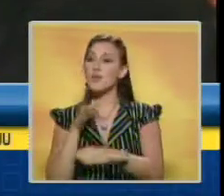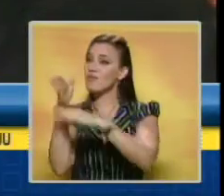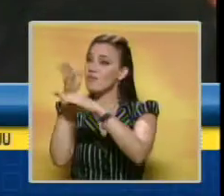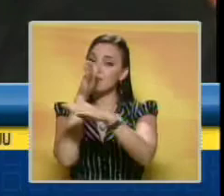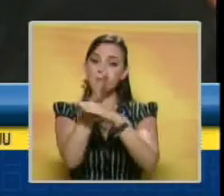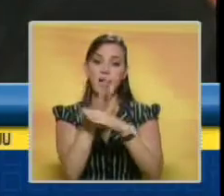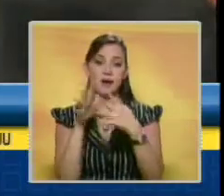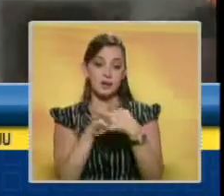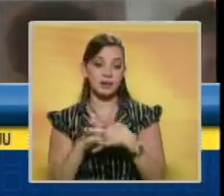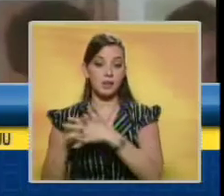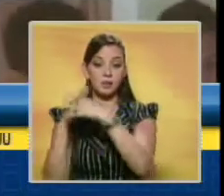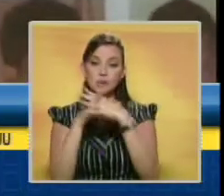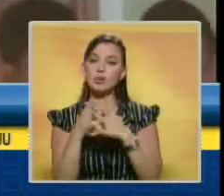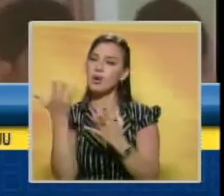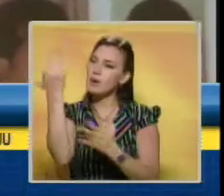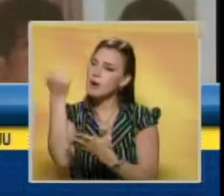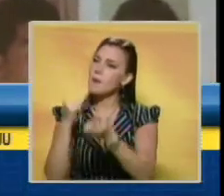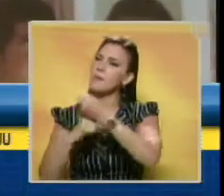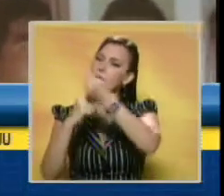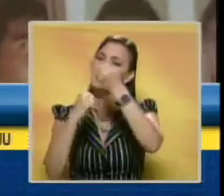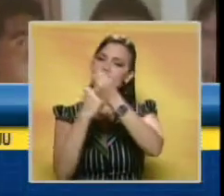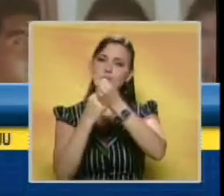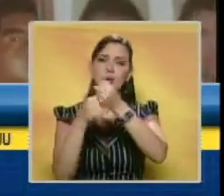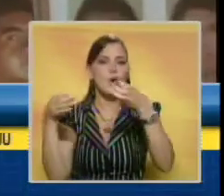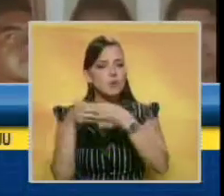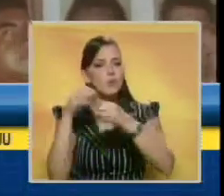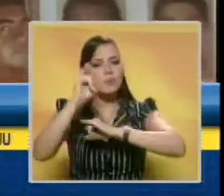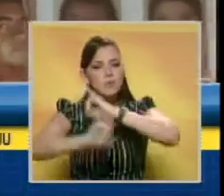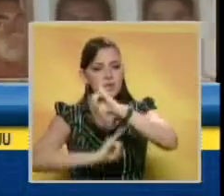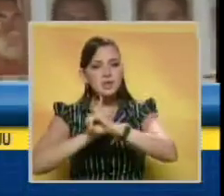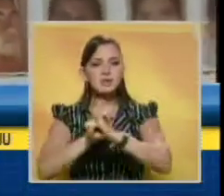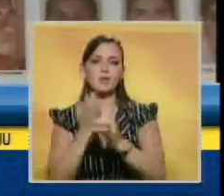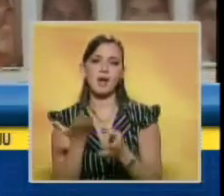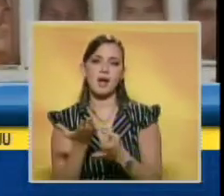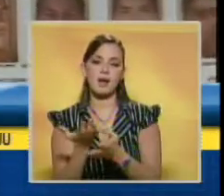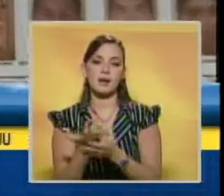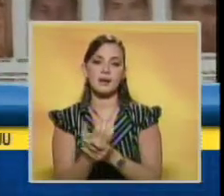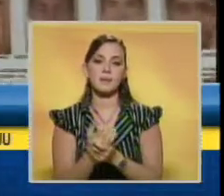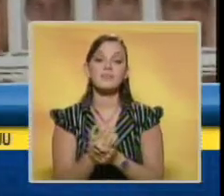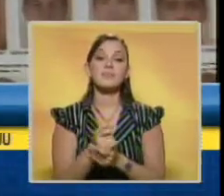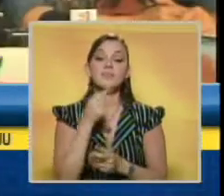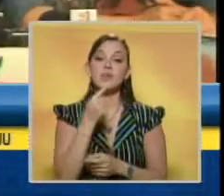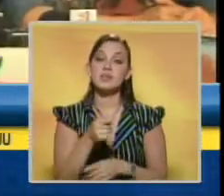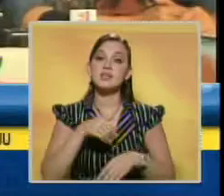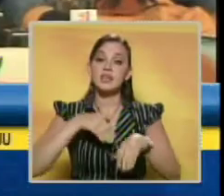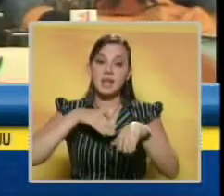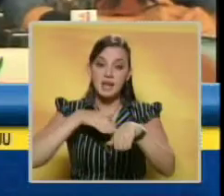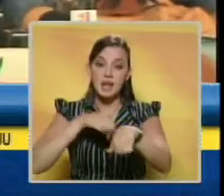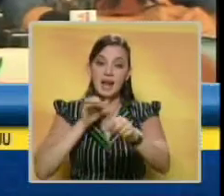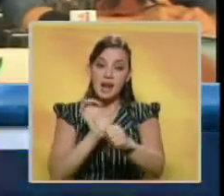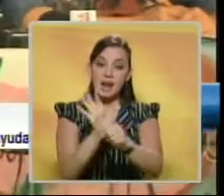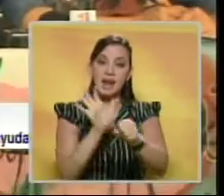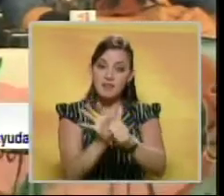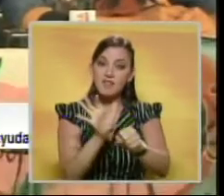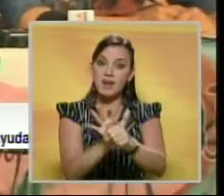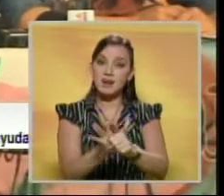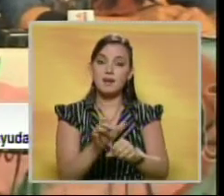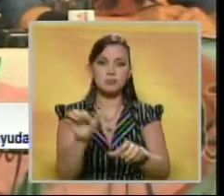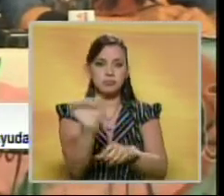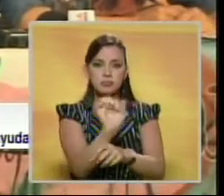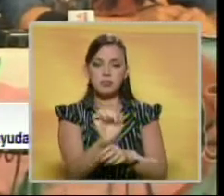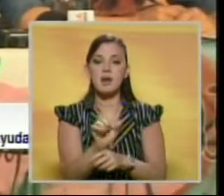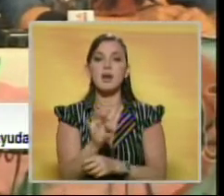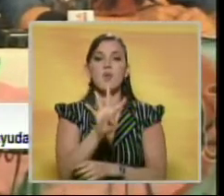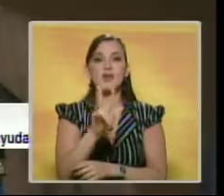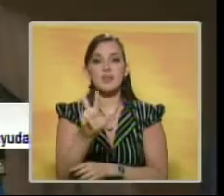Unidos para pedir el apoyo de los organismos internacionales en la investigación. La llamada Caravana 43 recorrerá